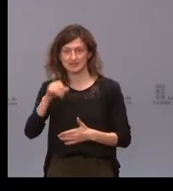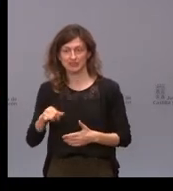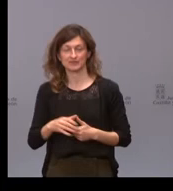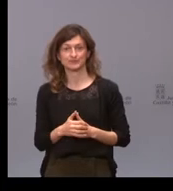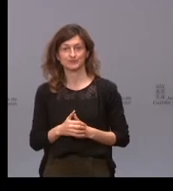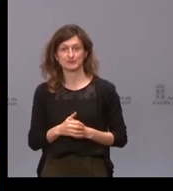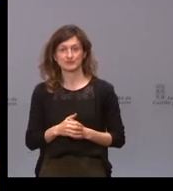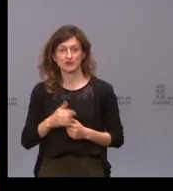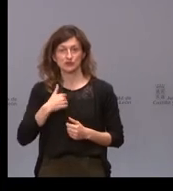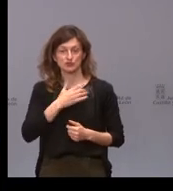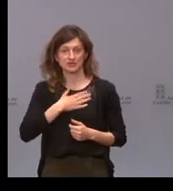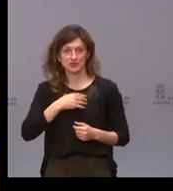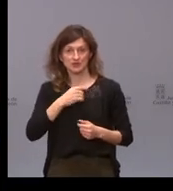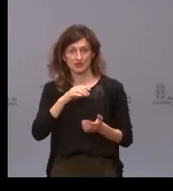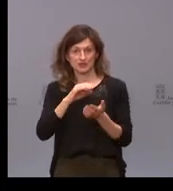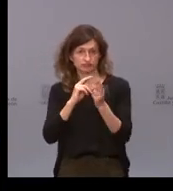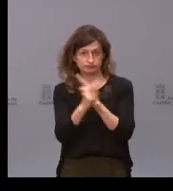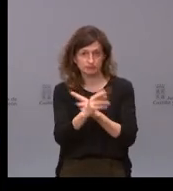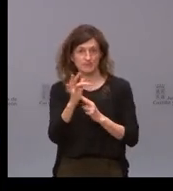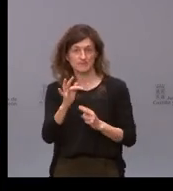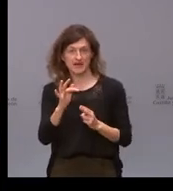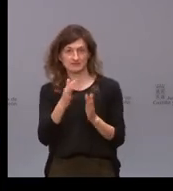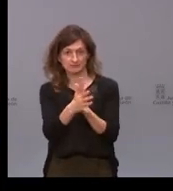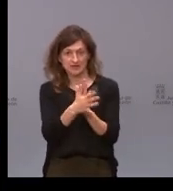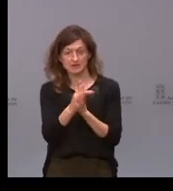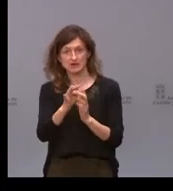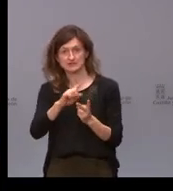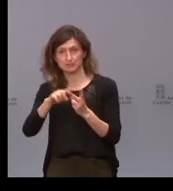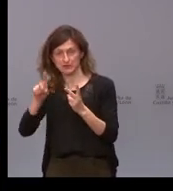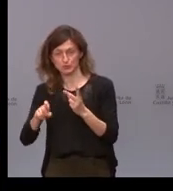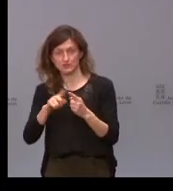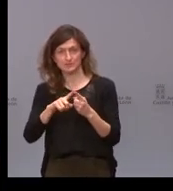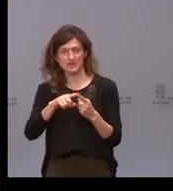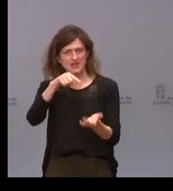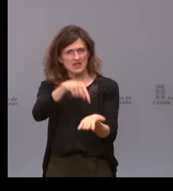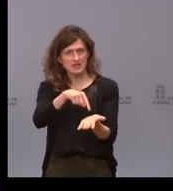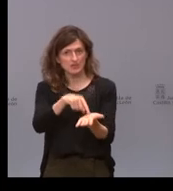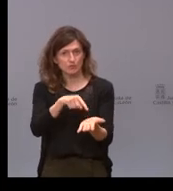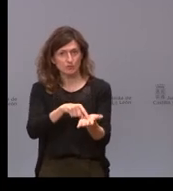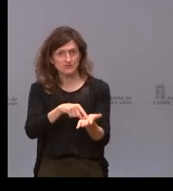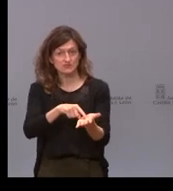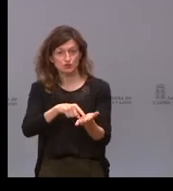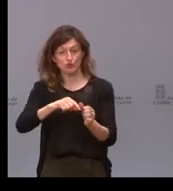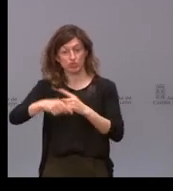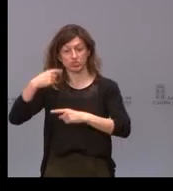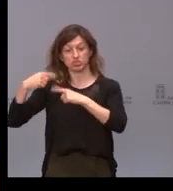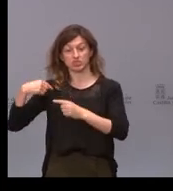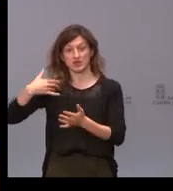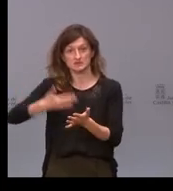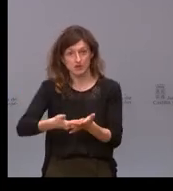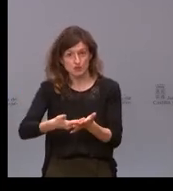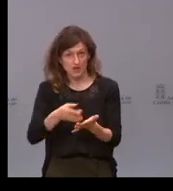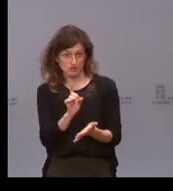una aclaración y una pregunta la aclaración supongo que el impuesto no va a tener efecto retroactivo porque ha dicho el consejero